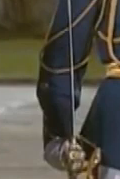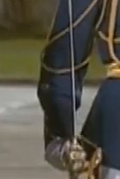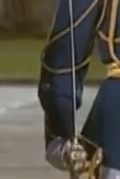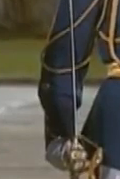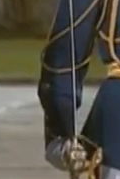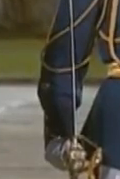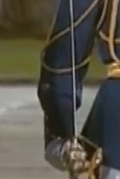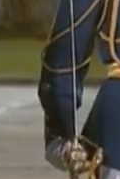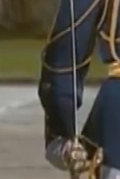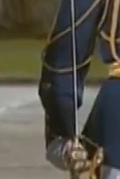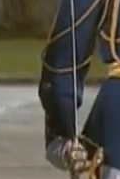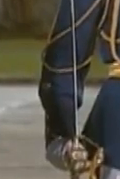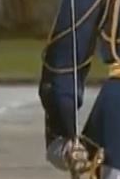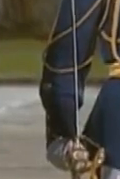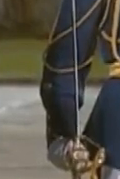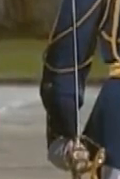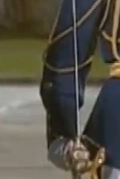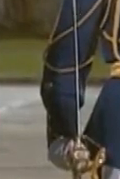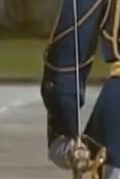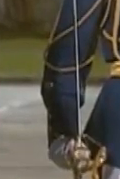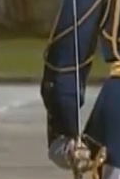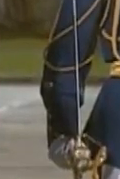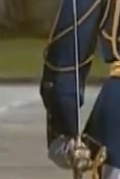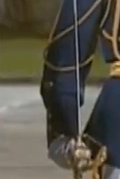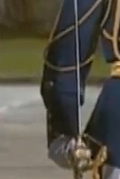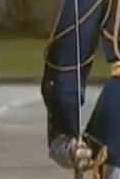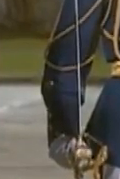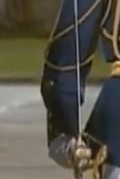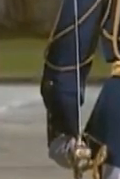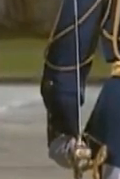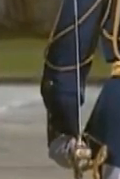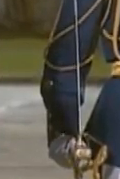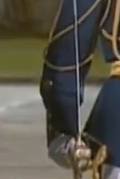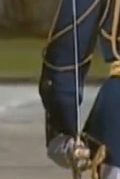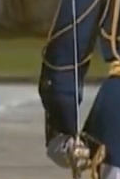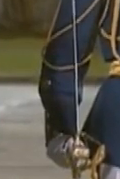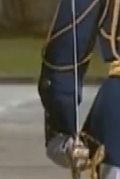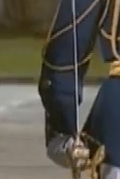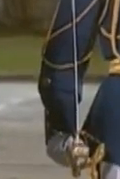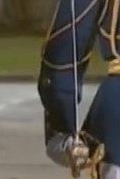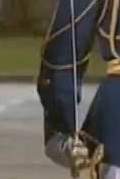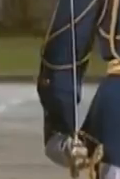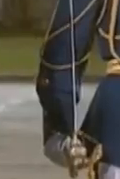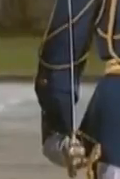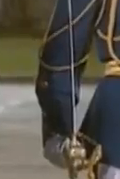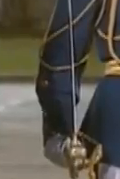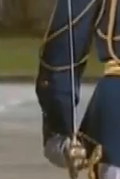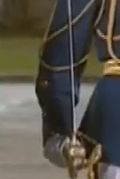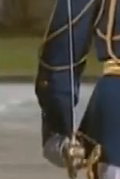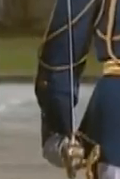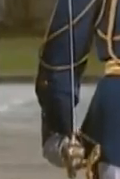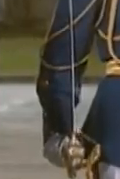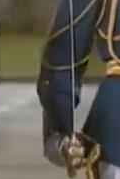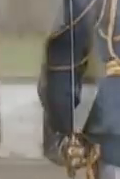bicentenario de la batalla de Carabobo, centenario de la aviación militar